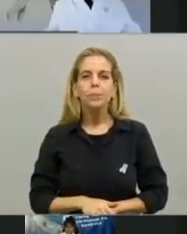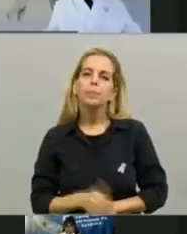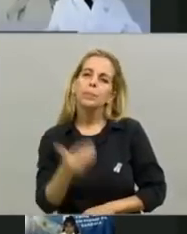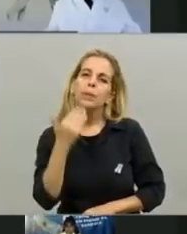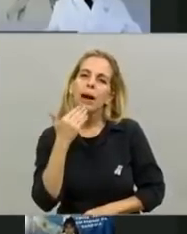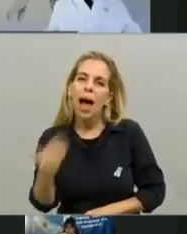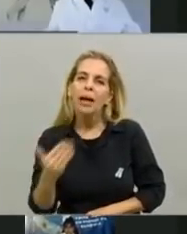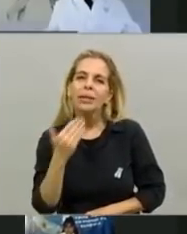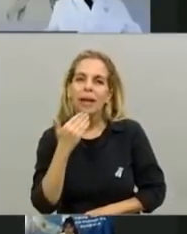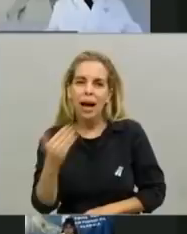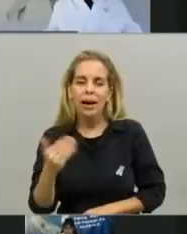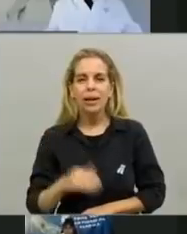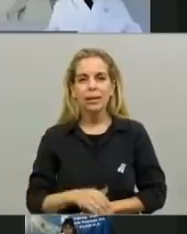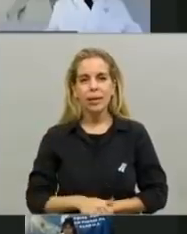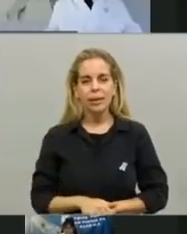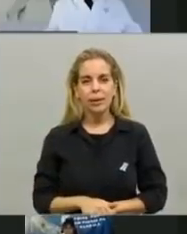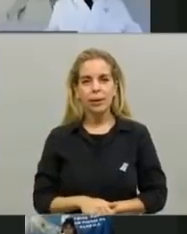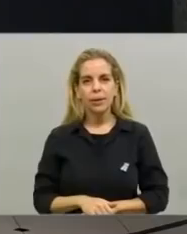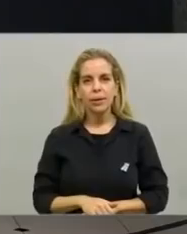Gracias, gracias.